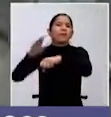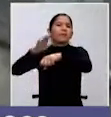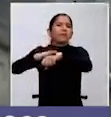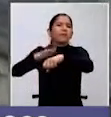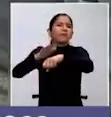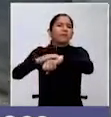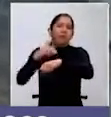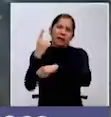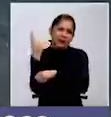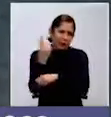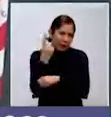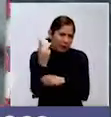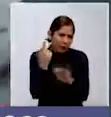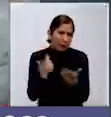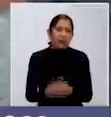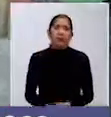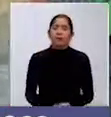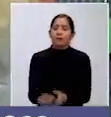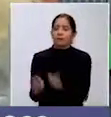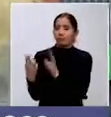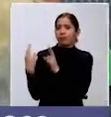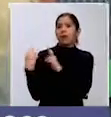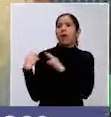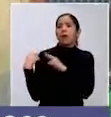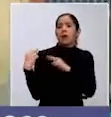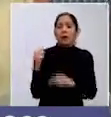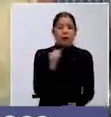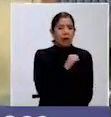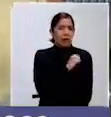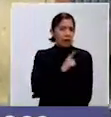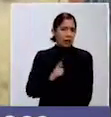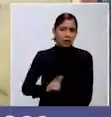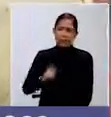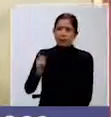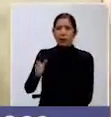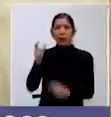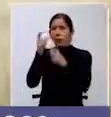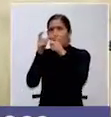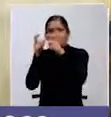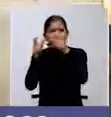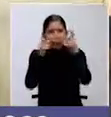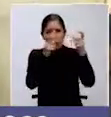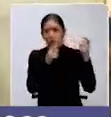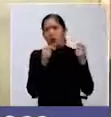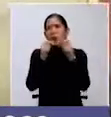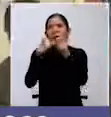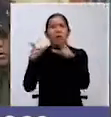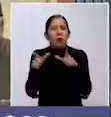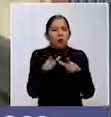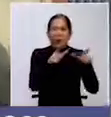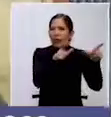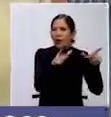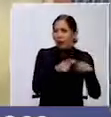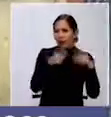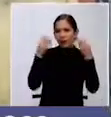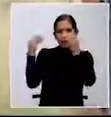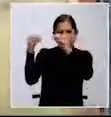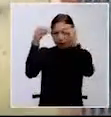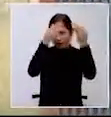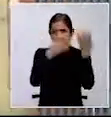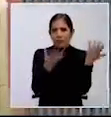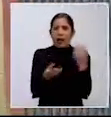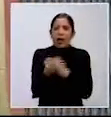está respecto al tema de las responsabilidades municipales, el control que se debe hacer a cada uno de estos puntos de venta,